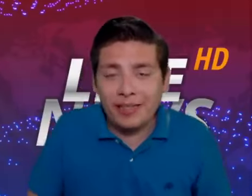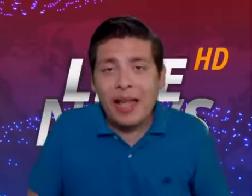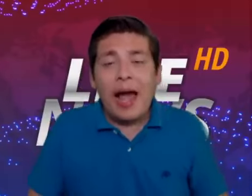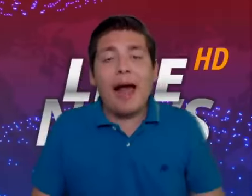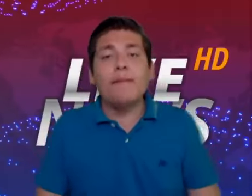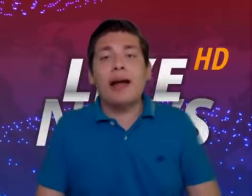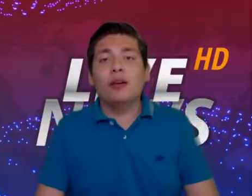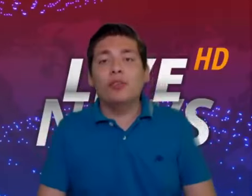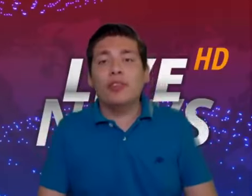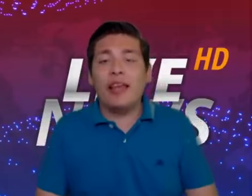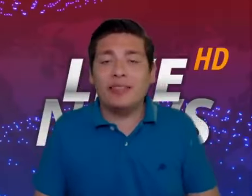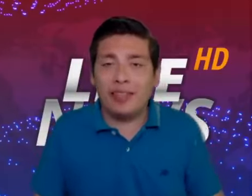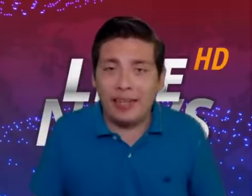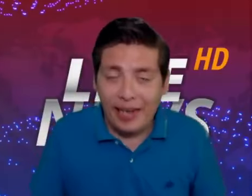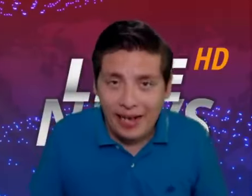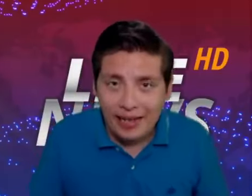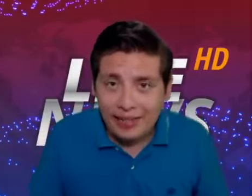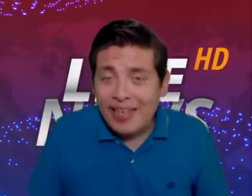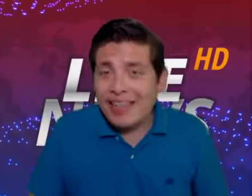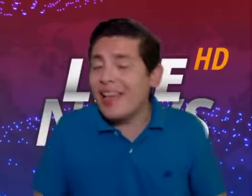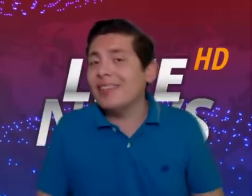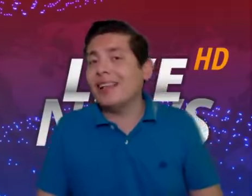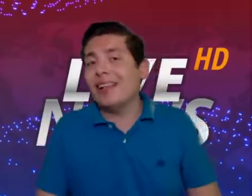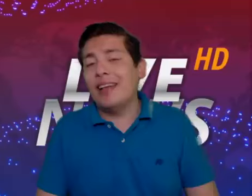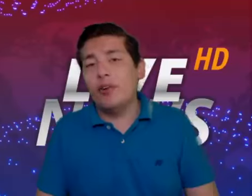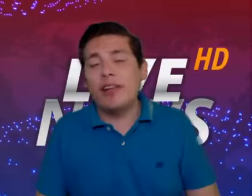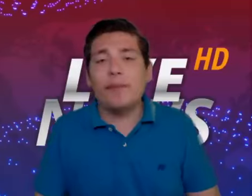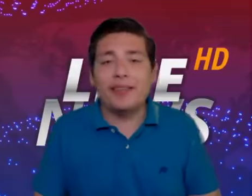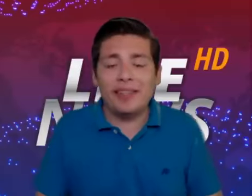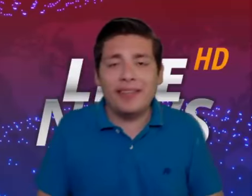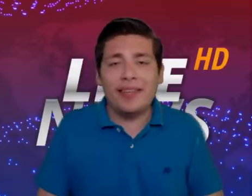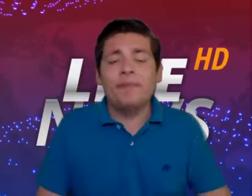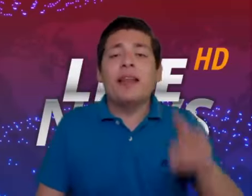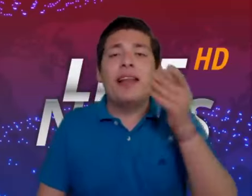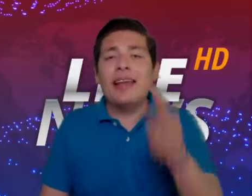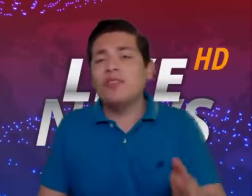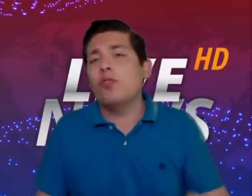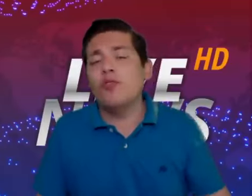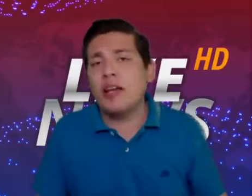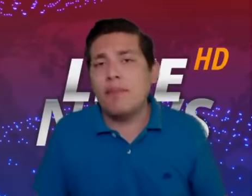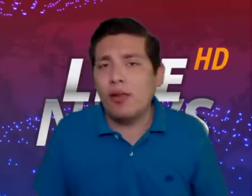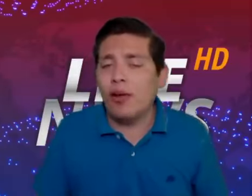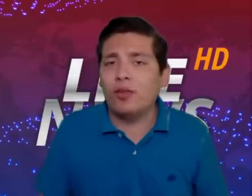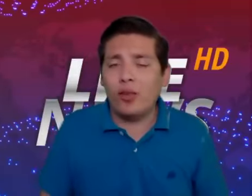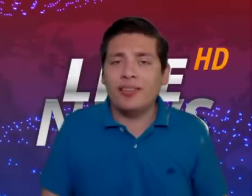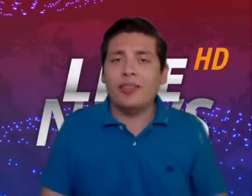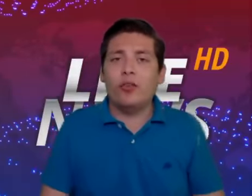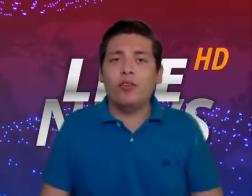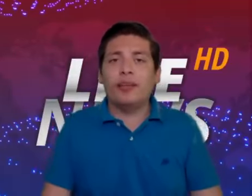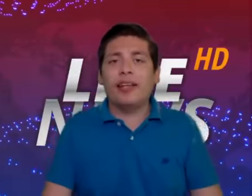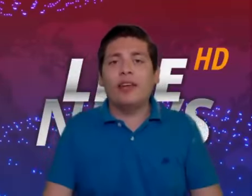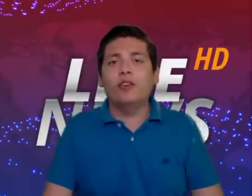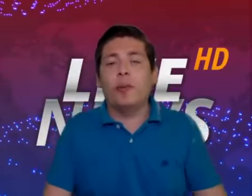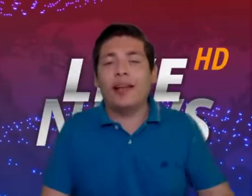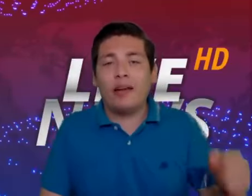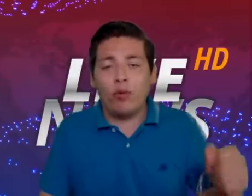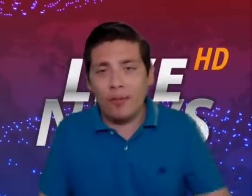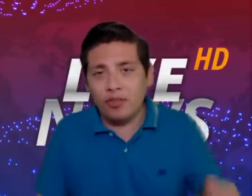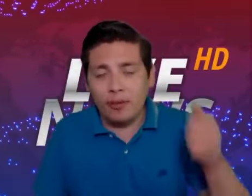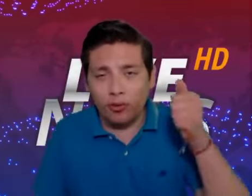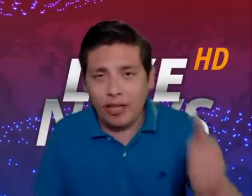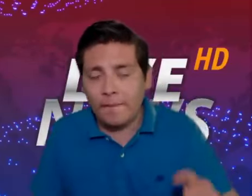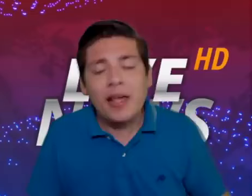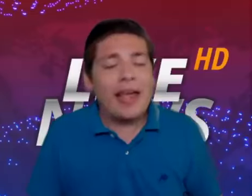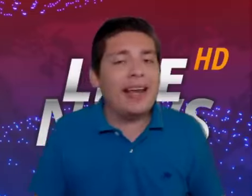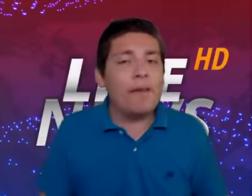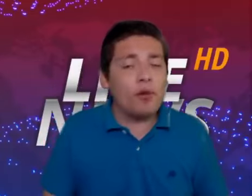nuestro país a manos extranjeras. Y es que el día de hoy el presidente le hizo un llamado a todas y a todos los mexicanos para que